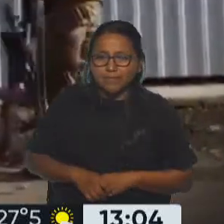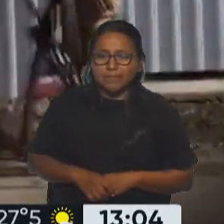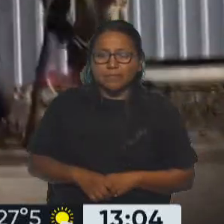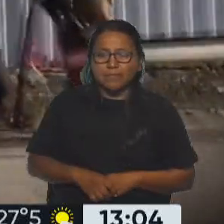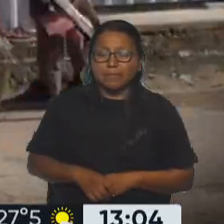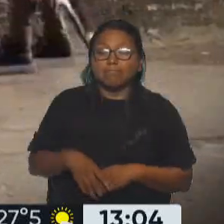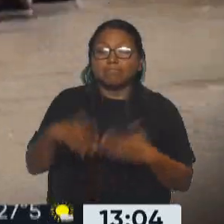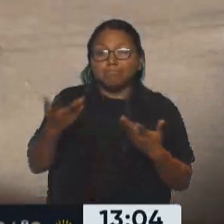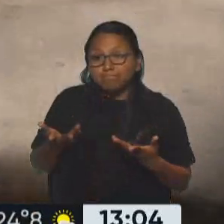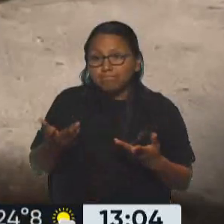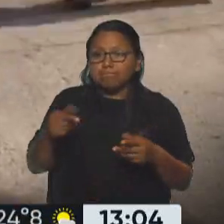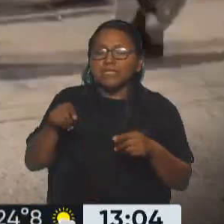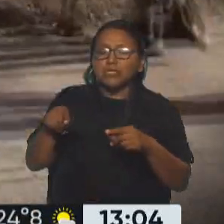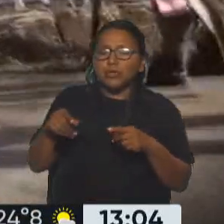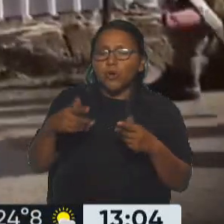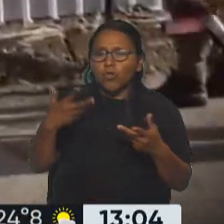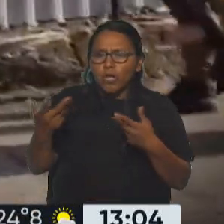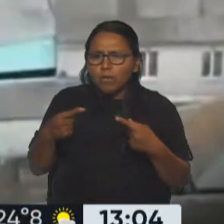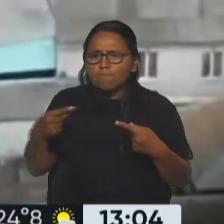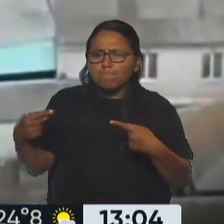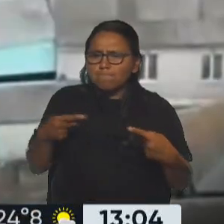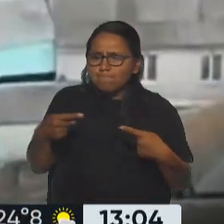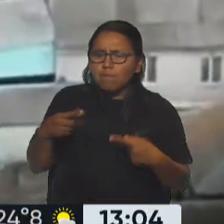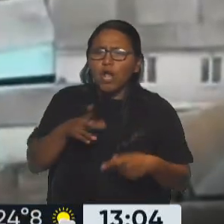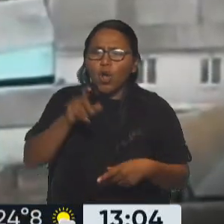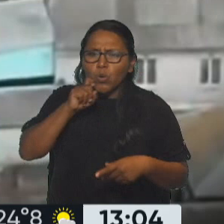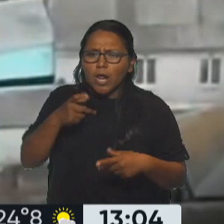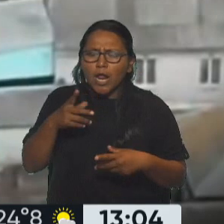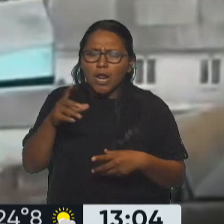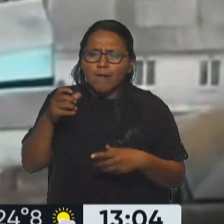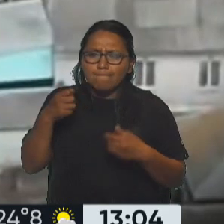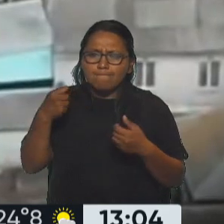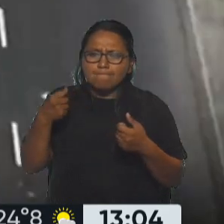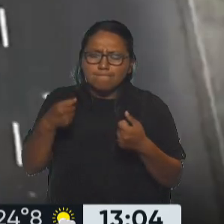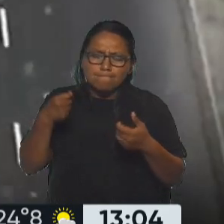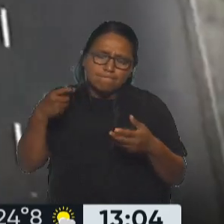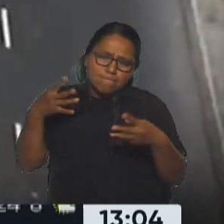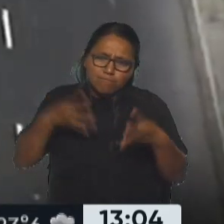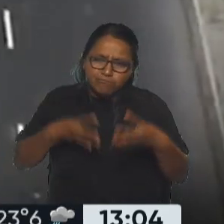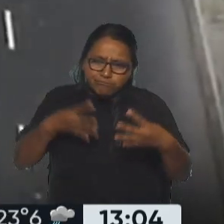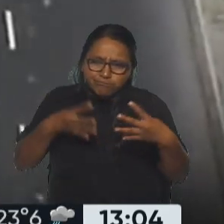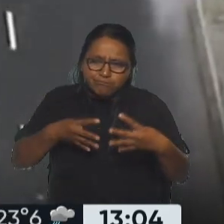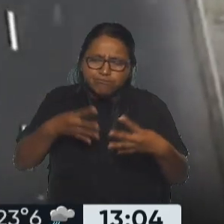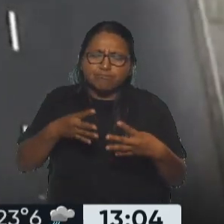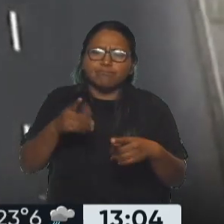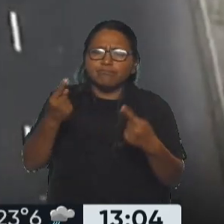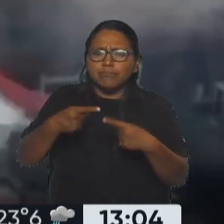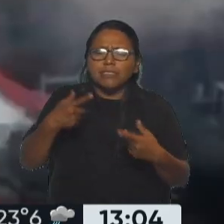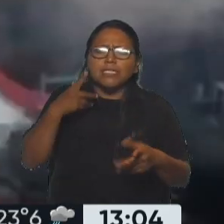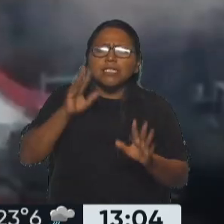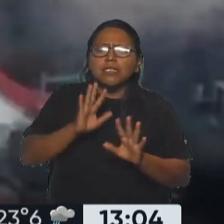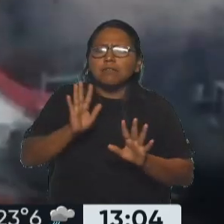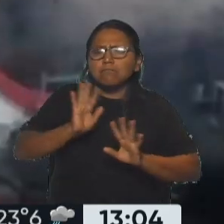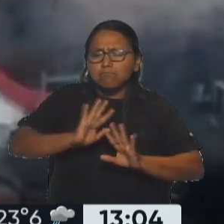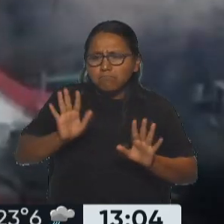Pero contra todas las expectativas, las Fuerzas Armadas ucranianas resistieron la ofensiva rusa inicial de múltiples frentes e hicieron pagar a los